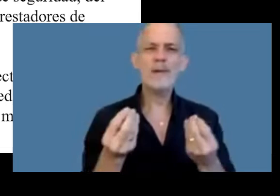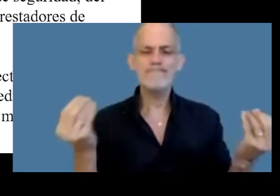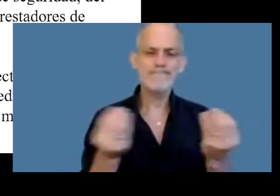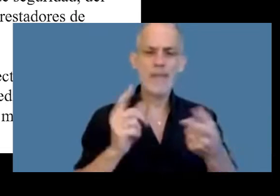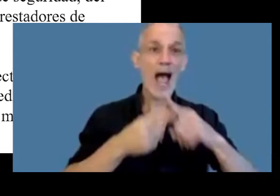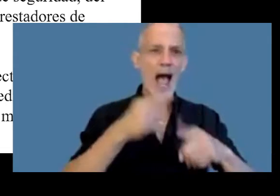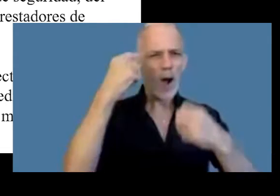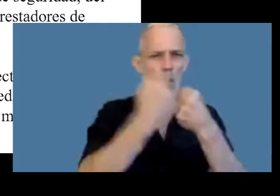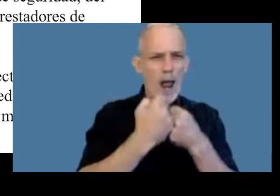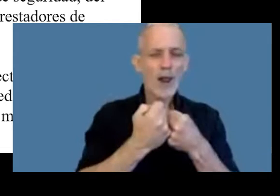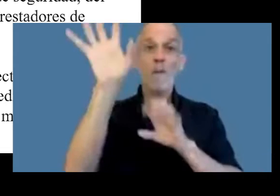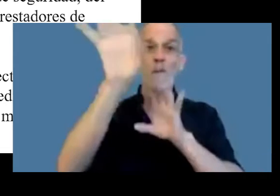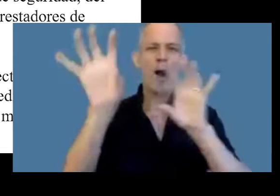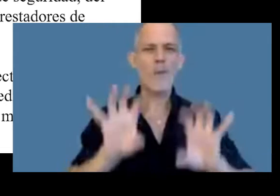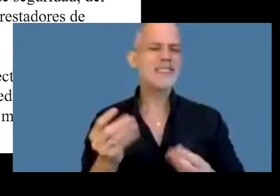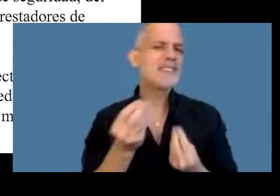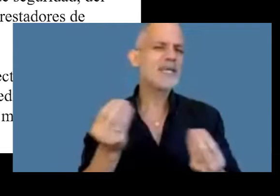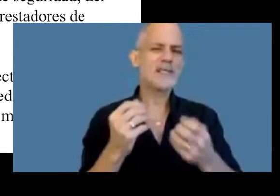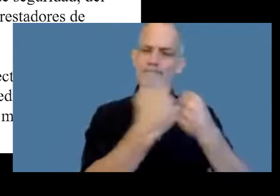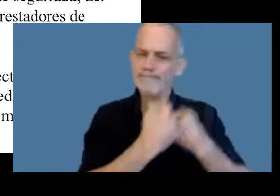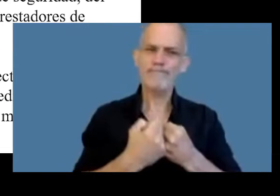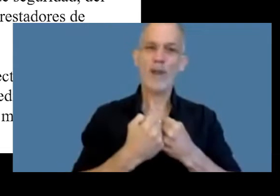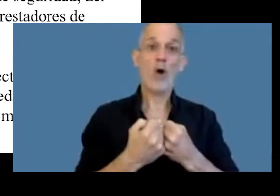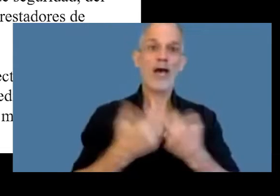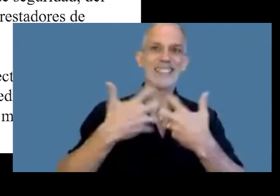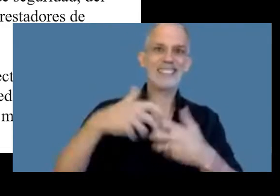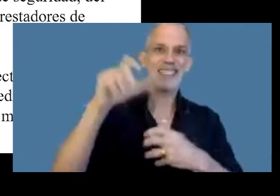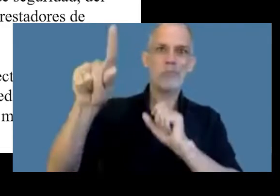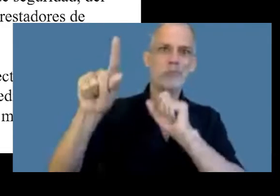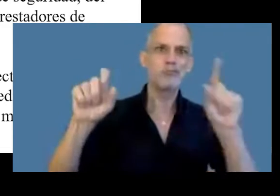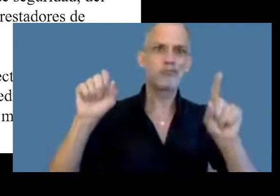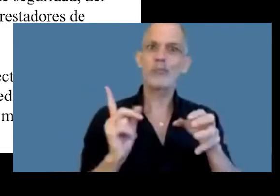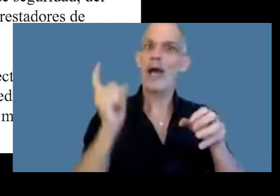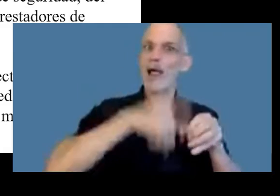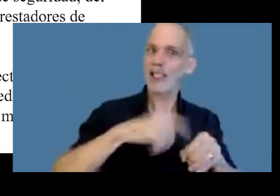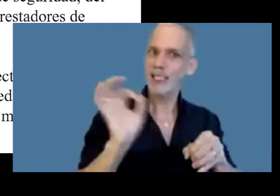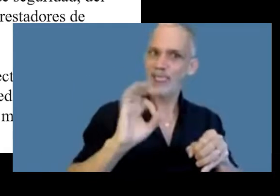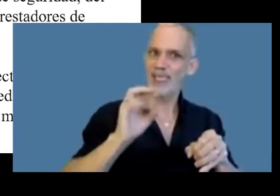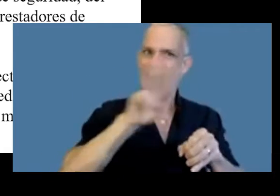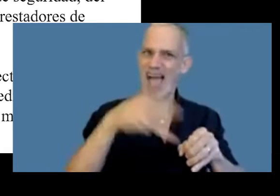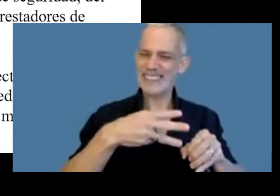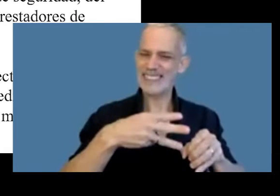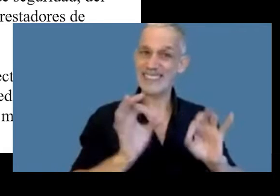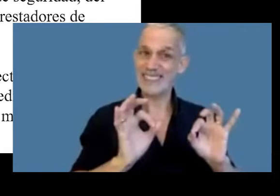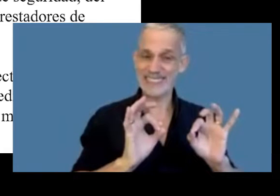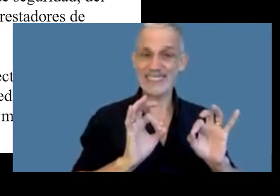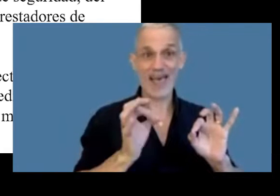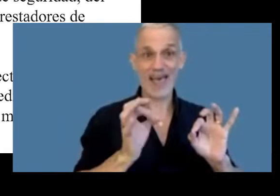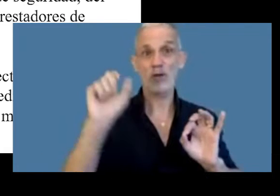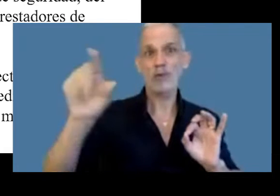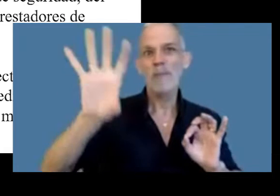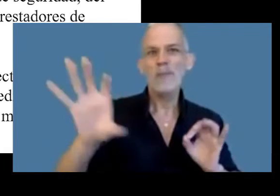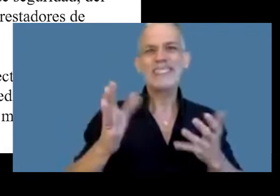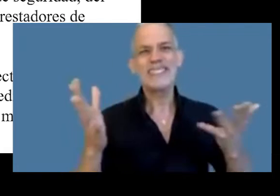las provincias cuyos sistemas previsionales no fueron transferidos a Nación, como una forma